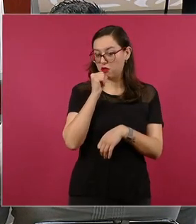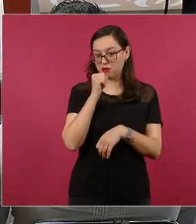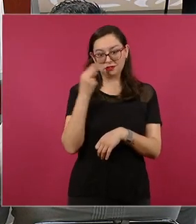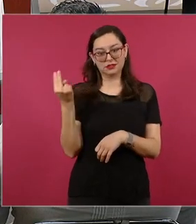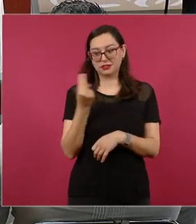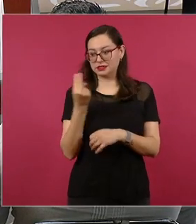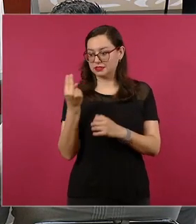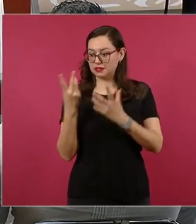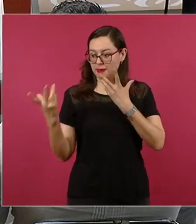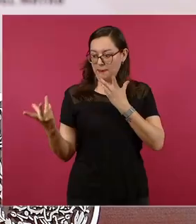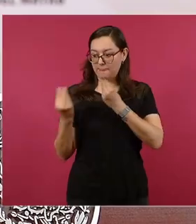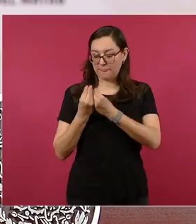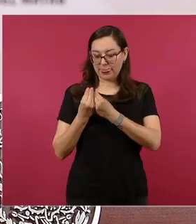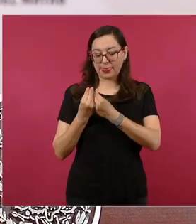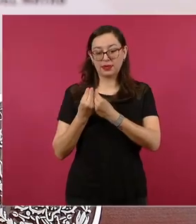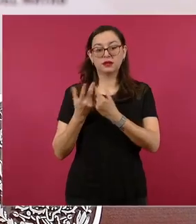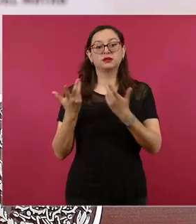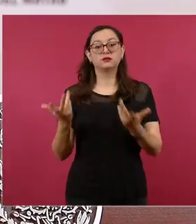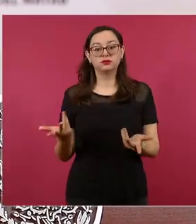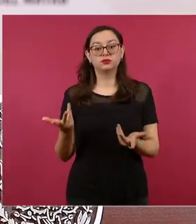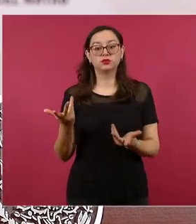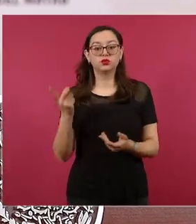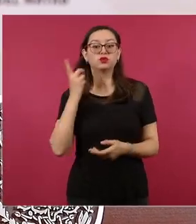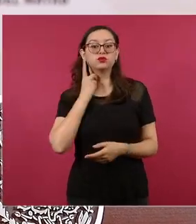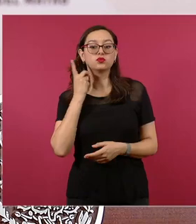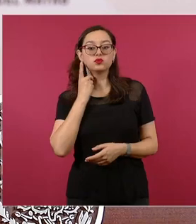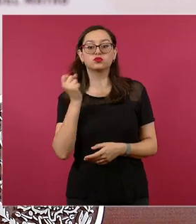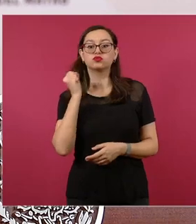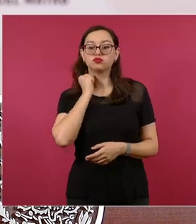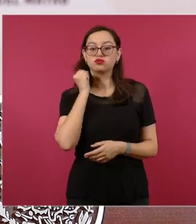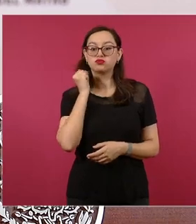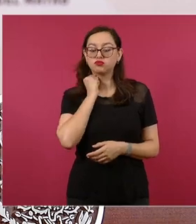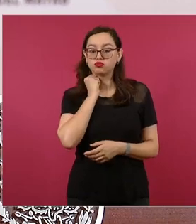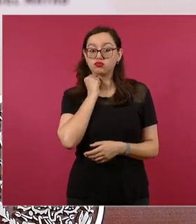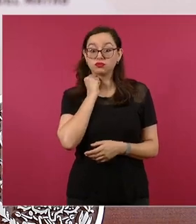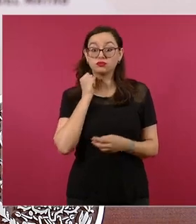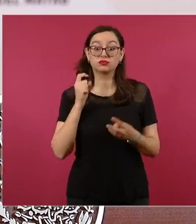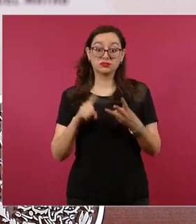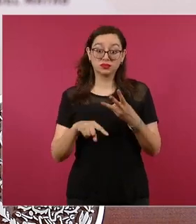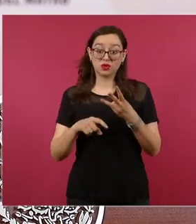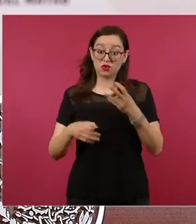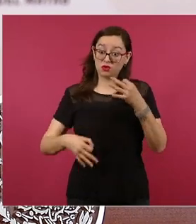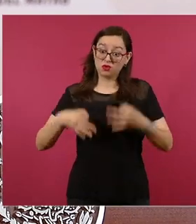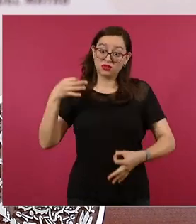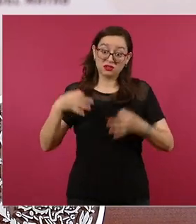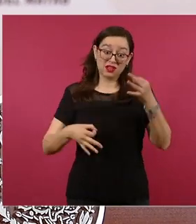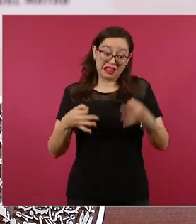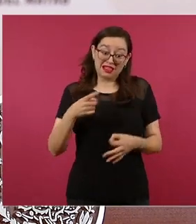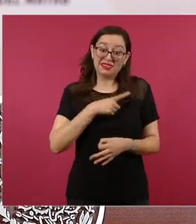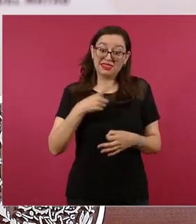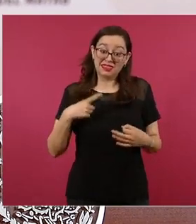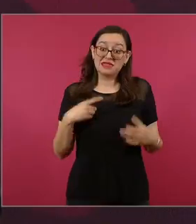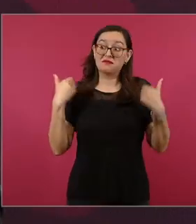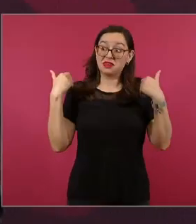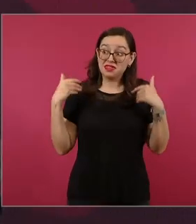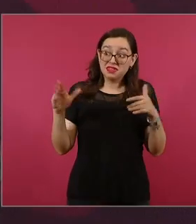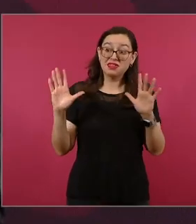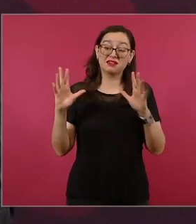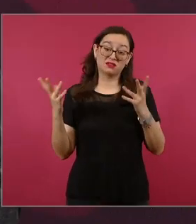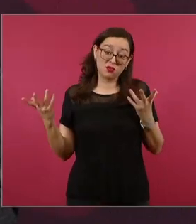La cooperación del Poder Ejecutivo, el Poder Legislativo y el Judicial, que